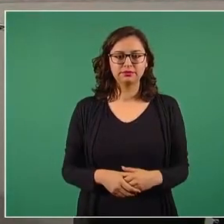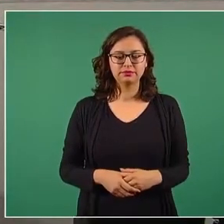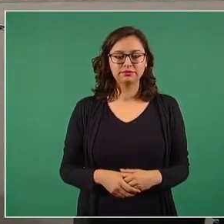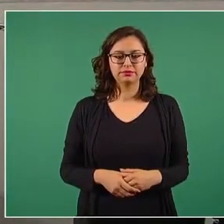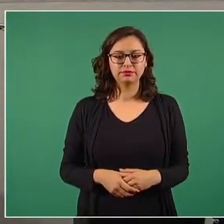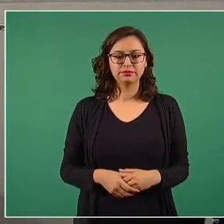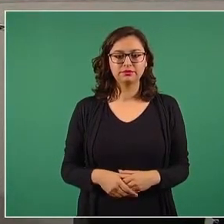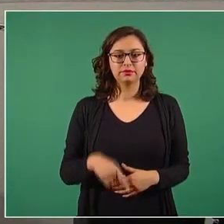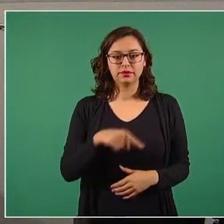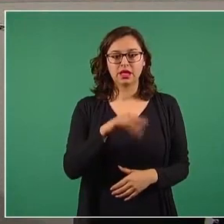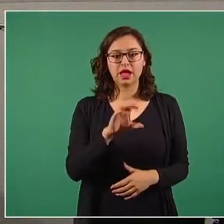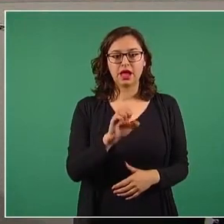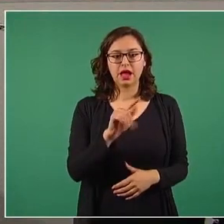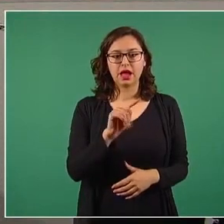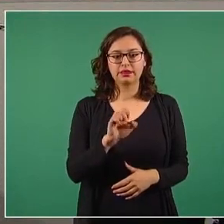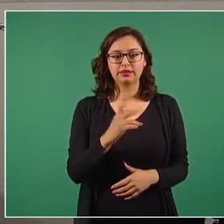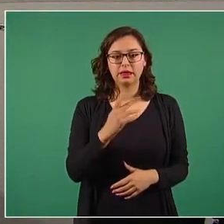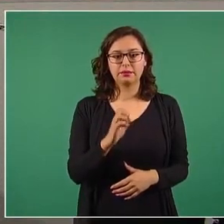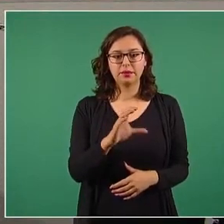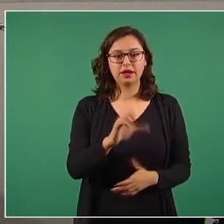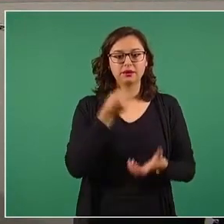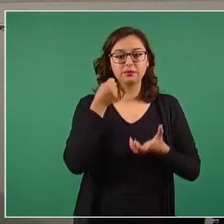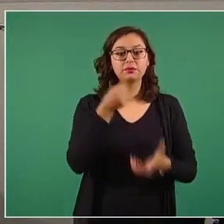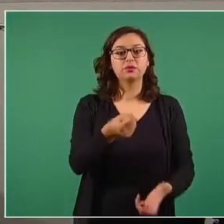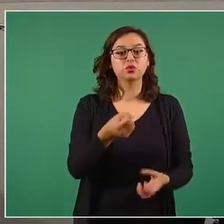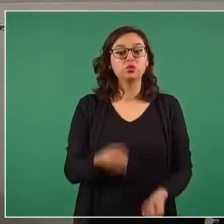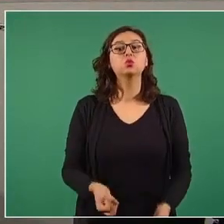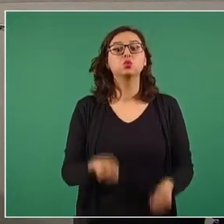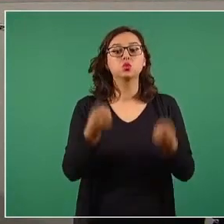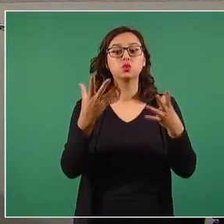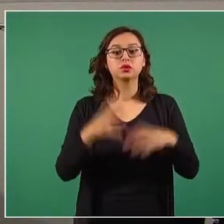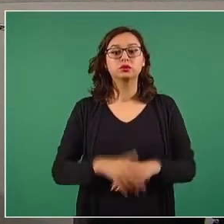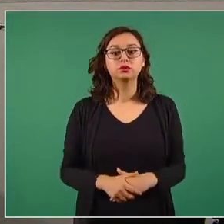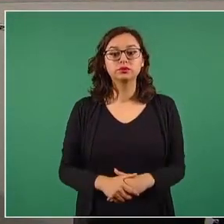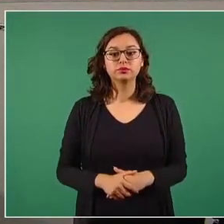El presupuesto de Ecatepec, ¿cuánto?